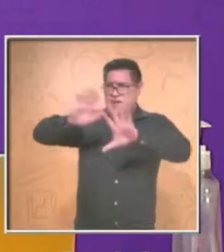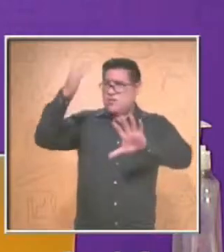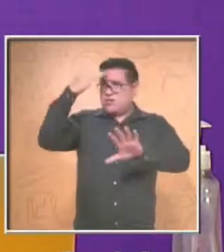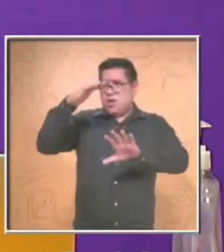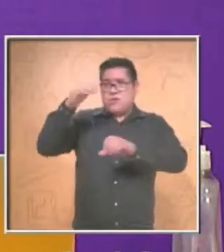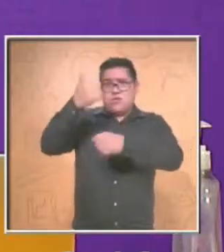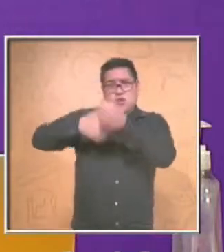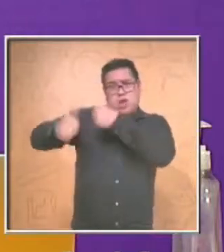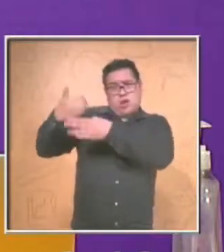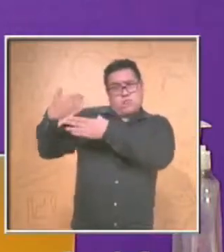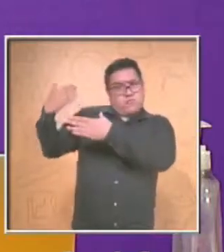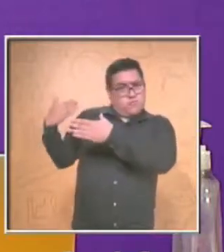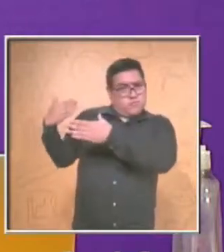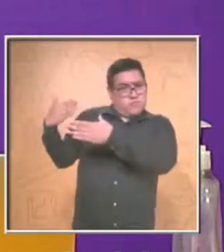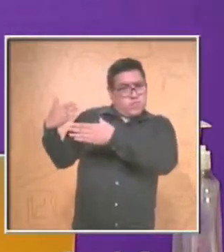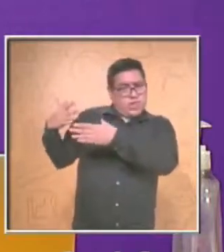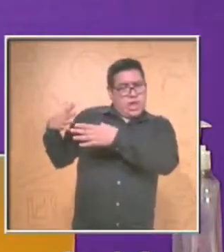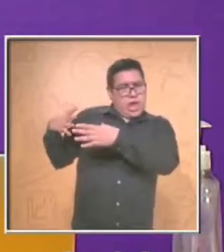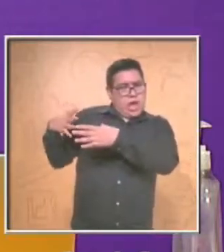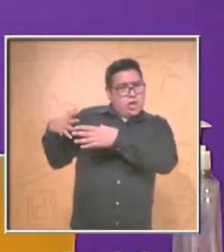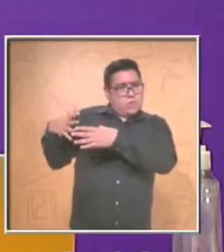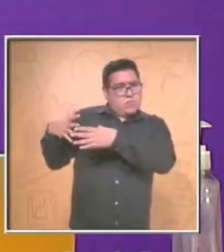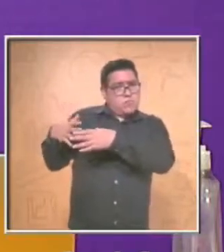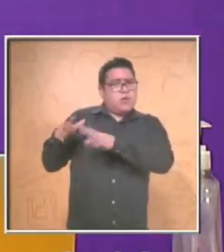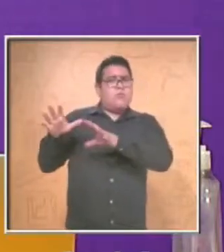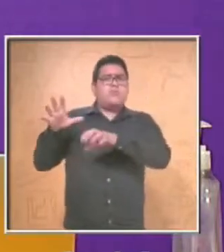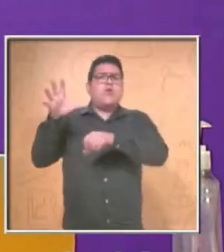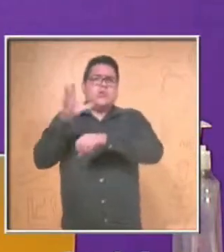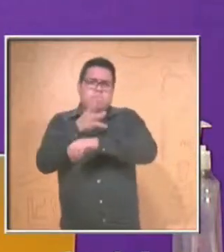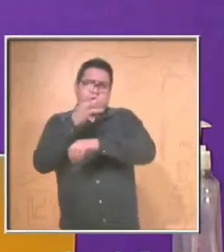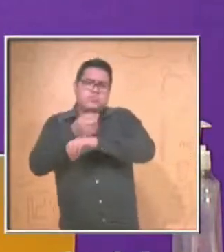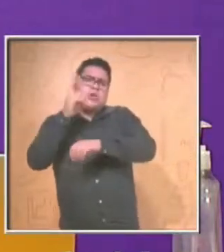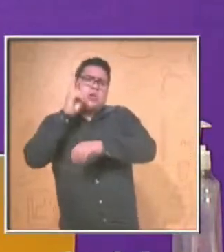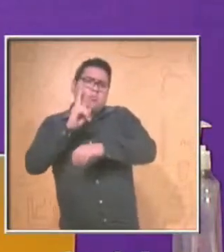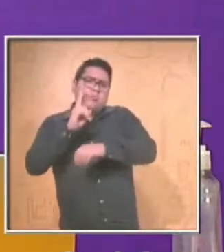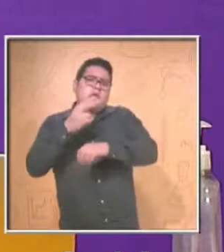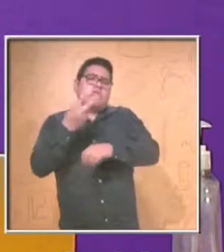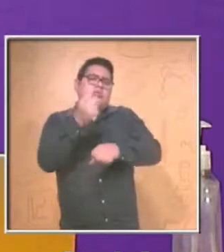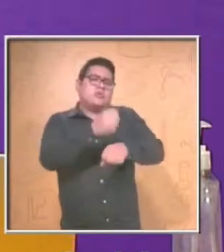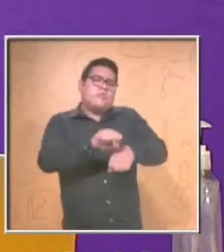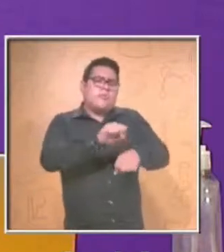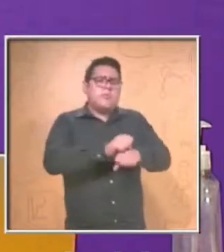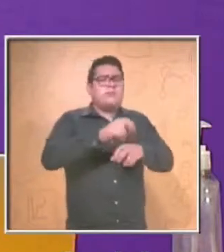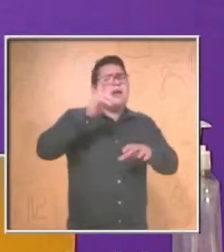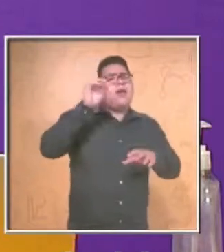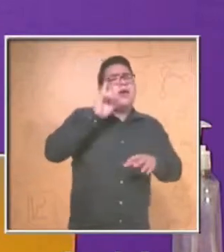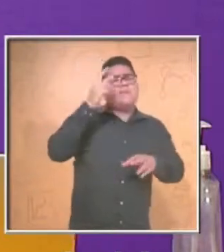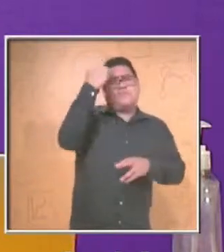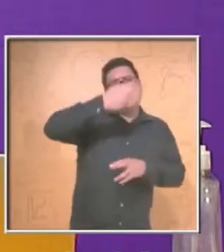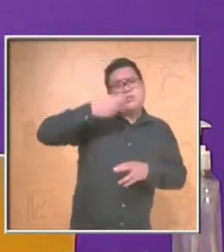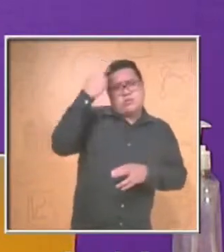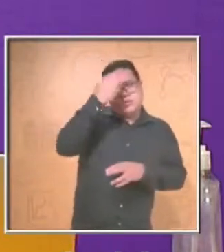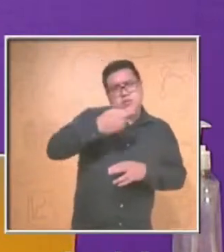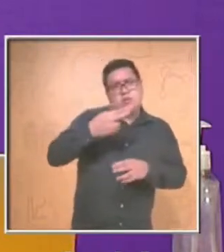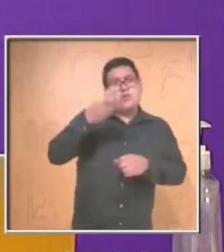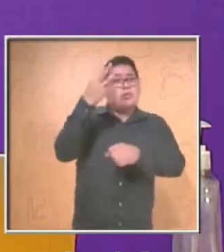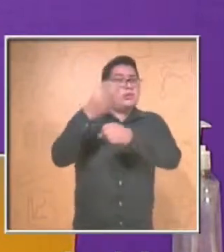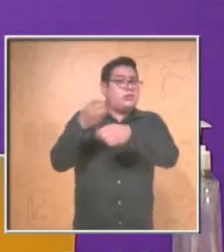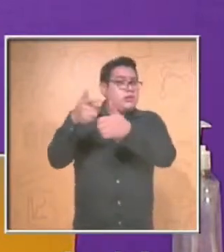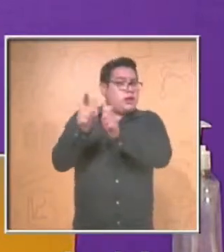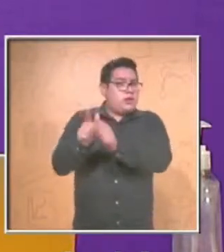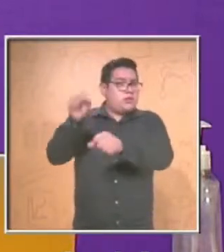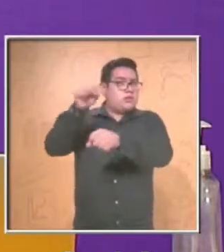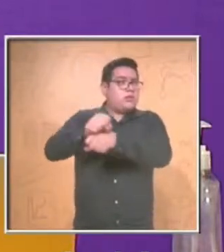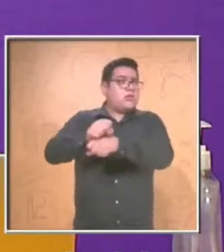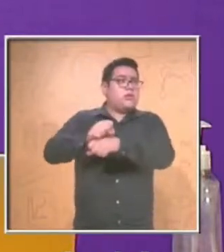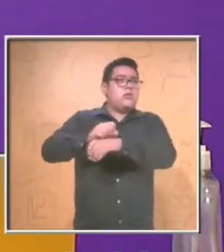año. Tendremos oportunidad de vernos una vez más dentro de 2 semanas para revisar lo de tercer grado de secundaria. Eso que